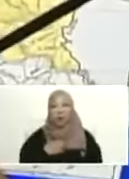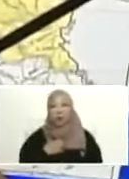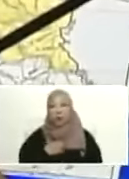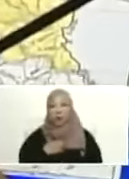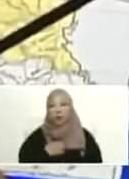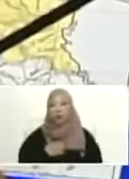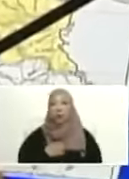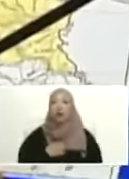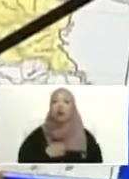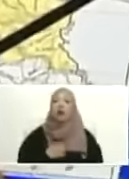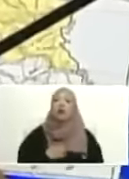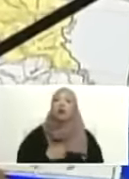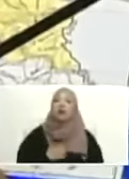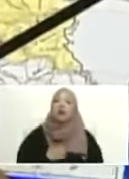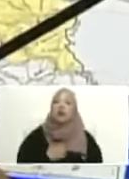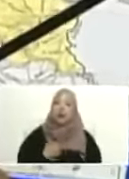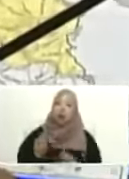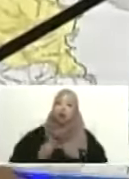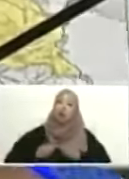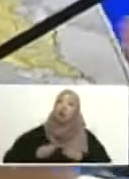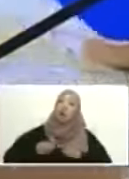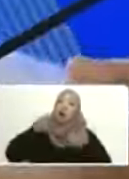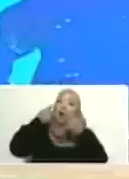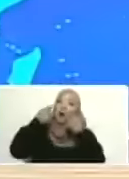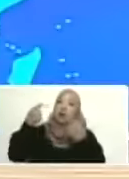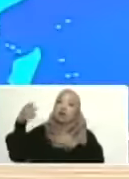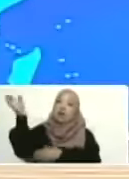estrella de nuestra Guayana, que brilla en el firmamento.